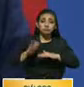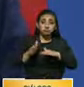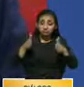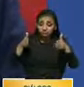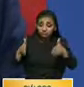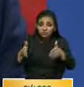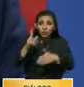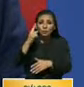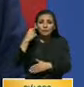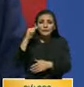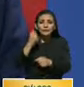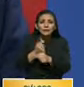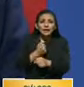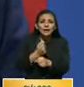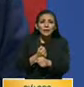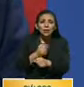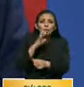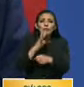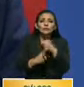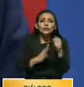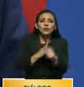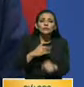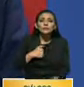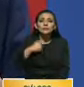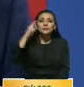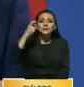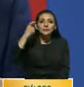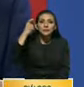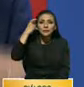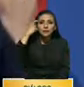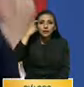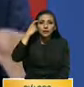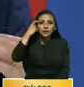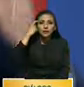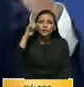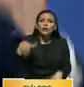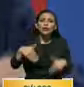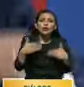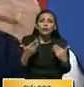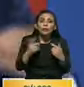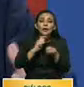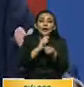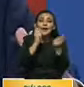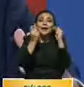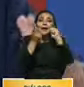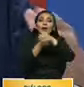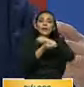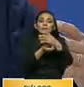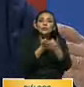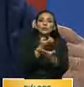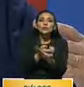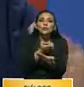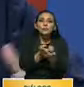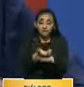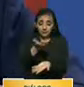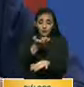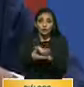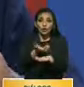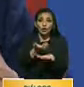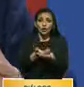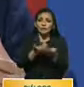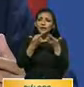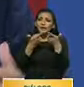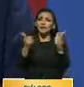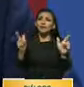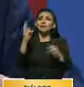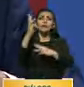crear 1 millón de empleos en 4 años de gobierno con el cambio del modelo económico, una economía abierta